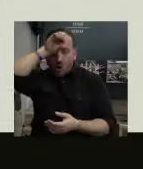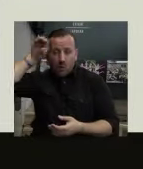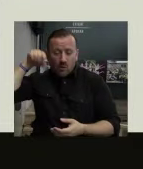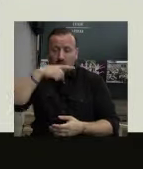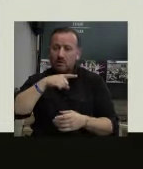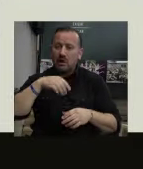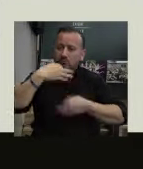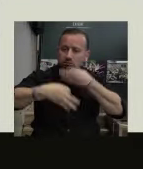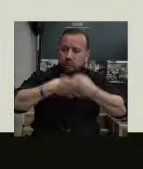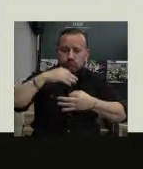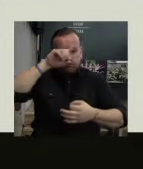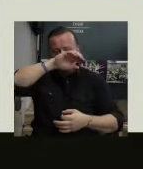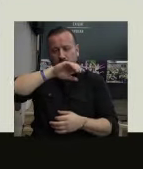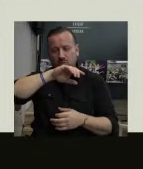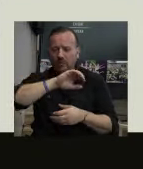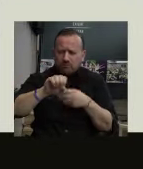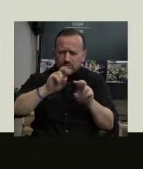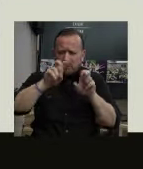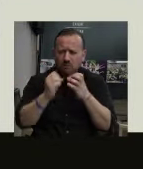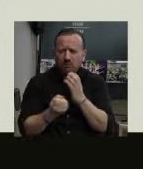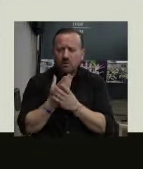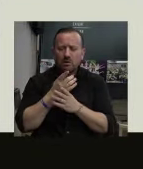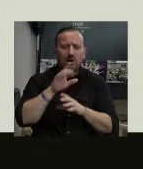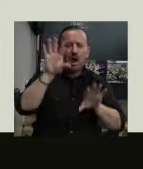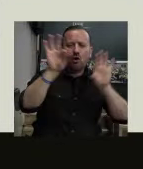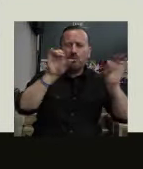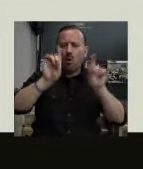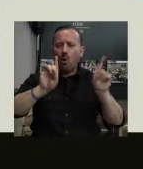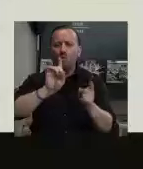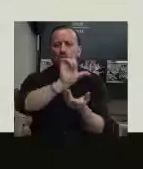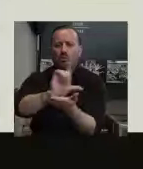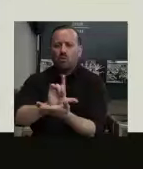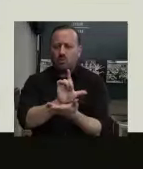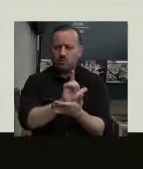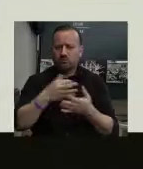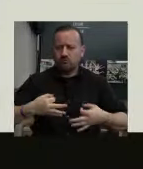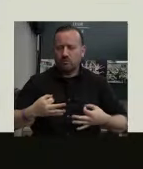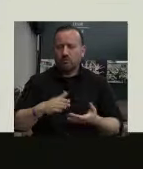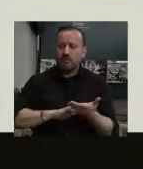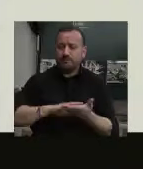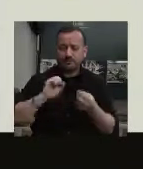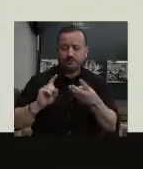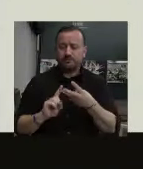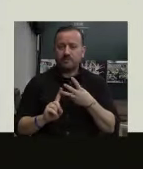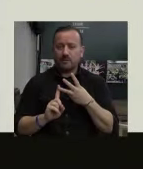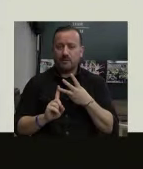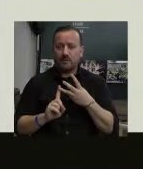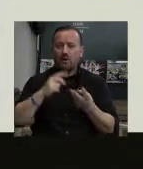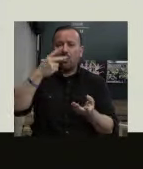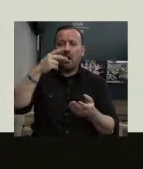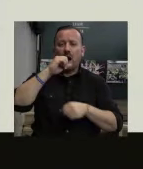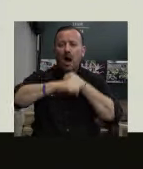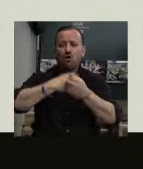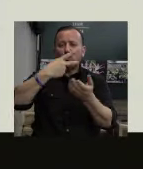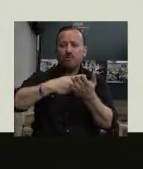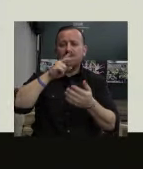innovación escogimos Como algunos territorios laboratorios para entenderla En tercer lugar en el 2005